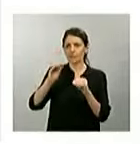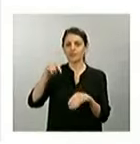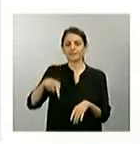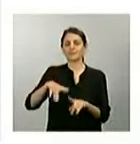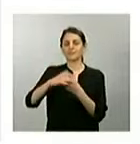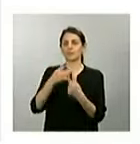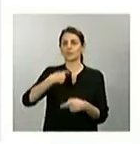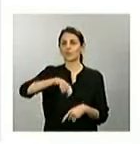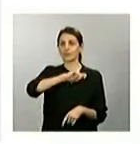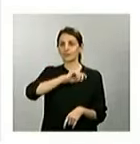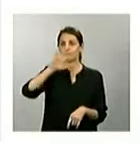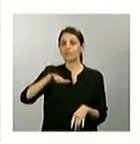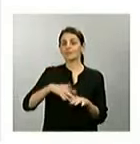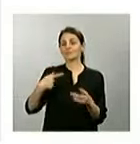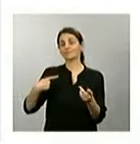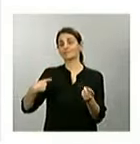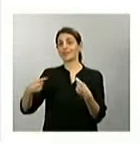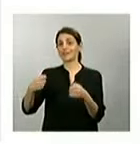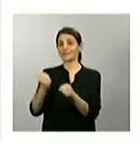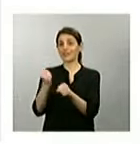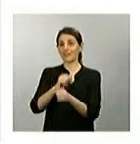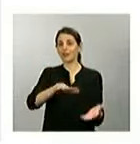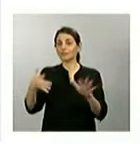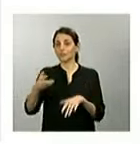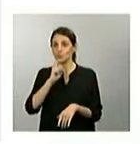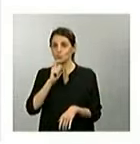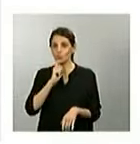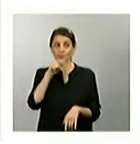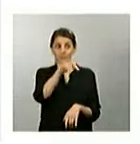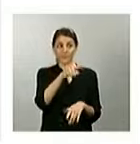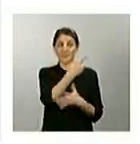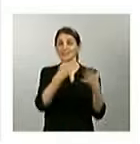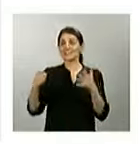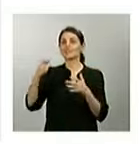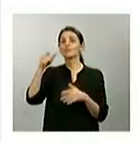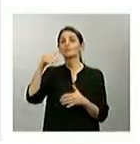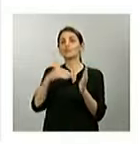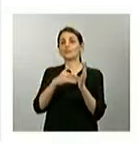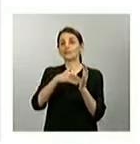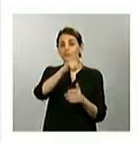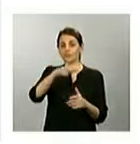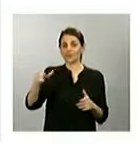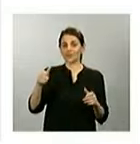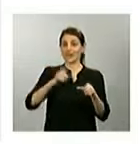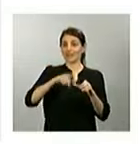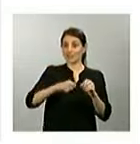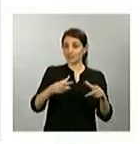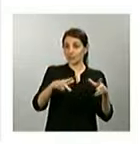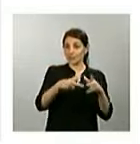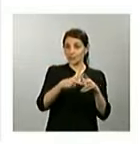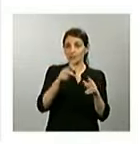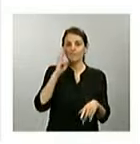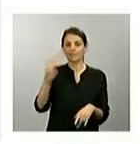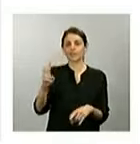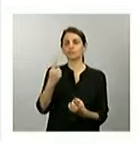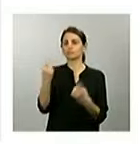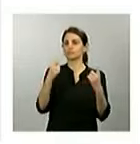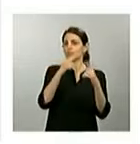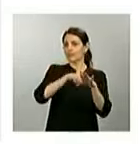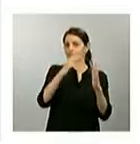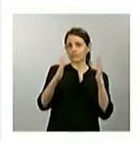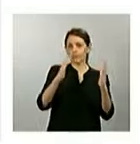trabajo es que de los 900.000 afiliados que se han reducido pues 613.000 han sido temporales y 223.000 han sido indefinidos